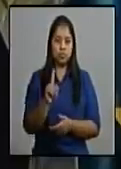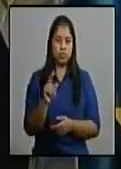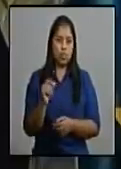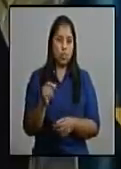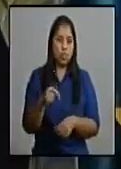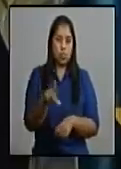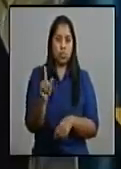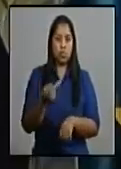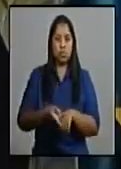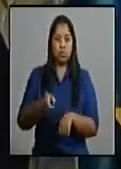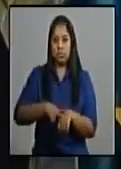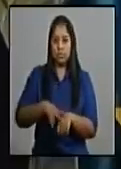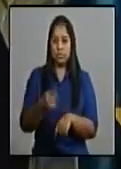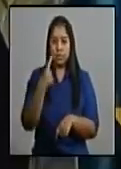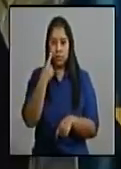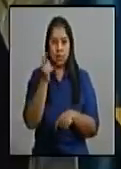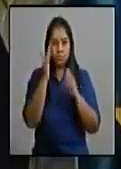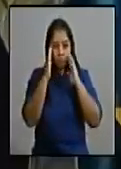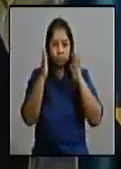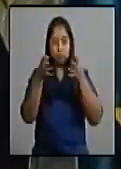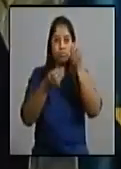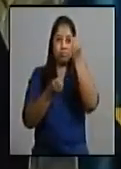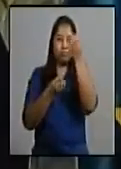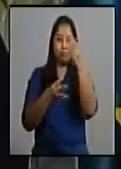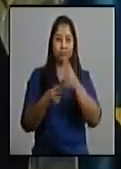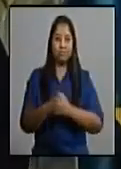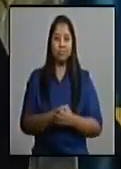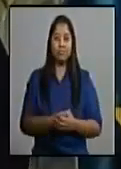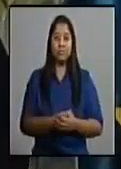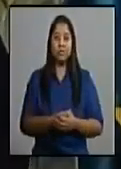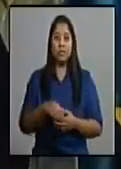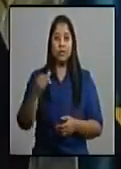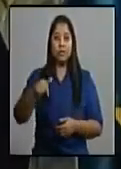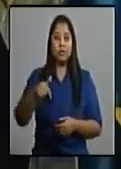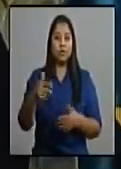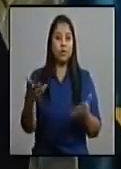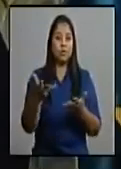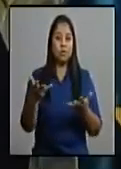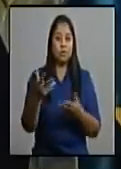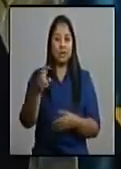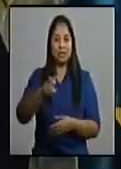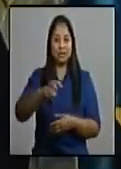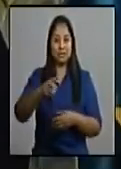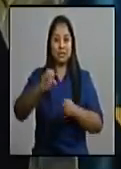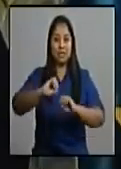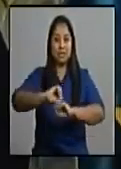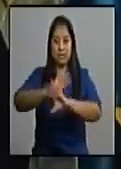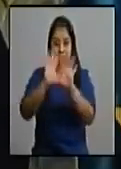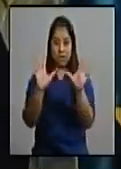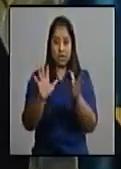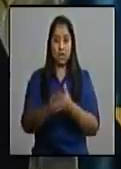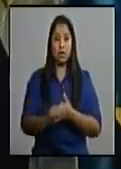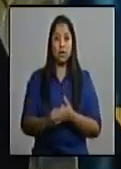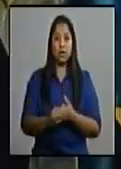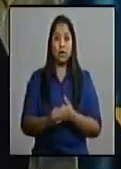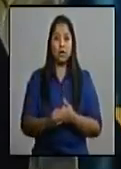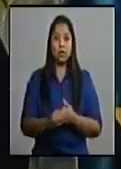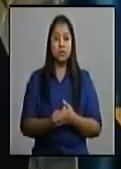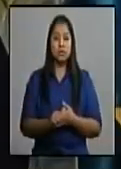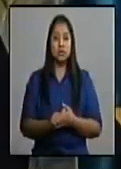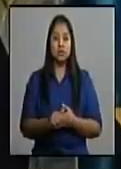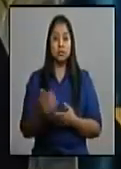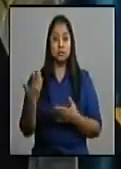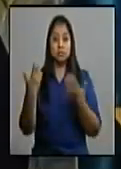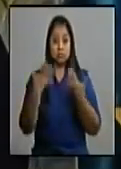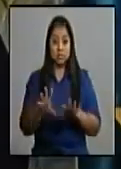para dirigirme a ustedes, lo hago por la necesidad de aclarar que luego de